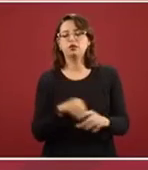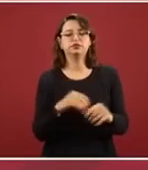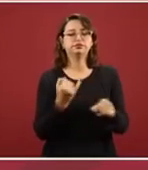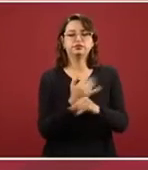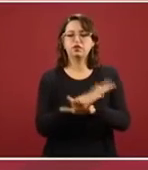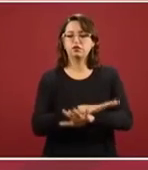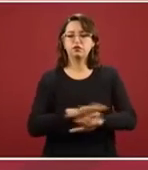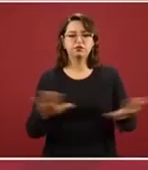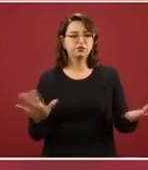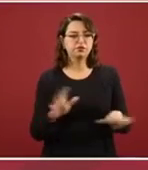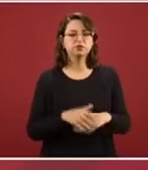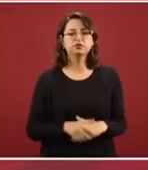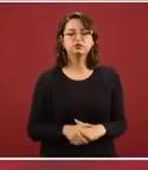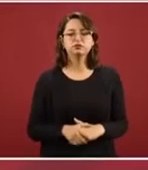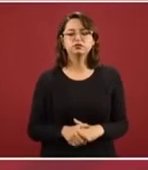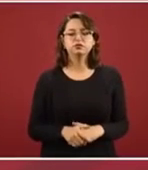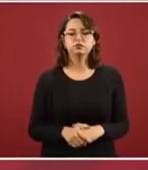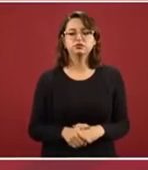todo eso.